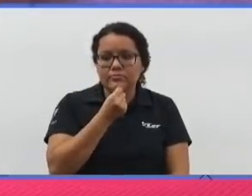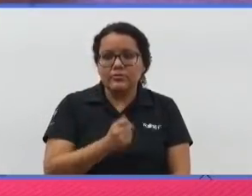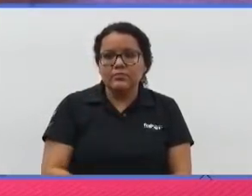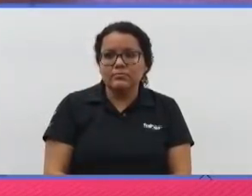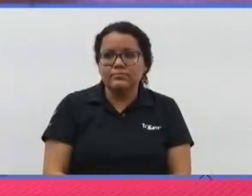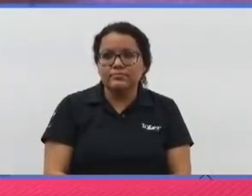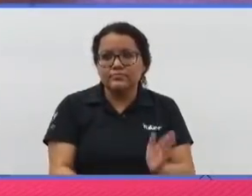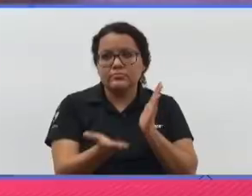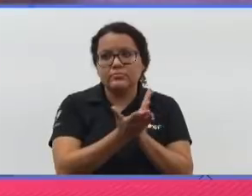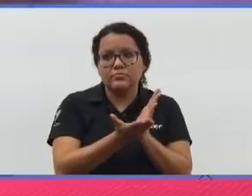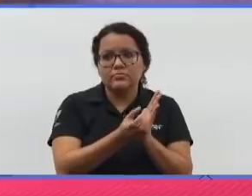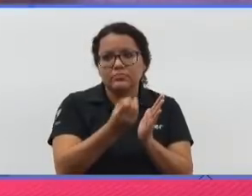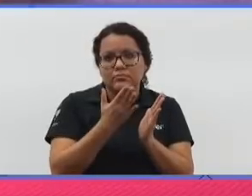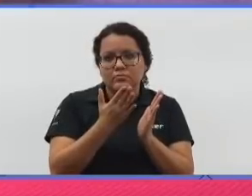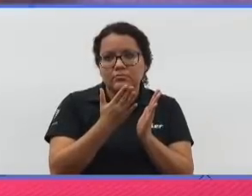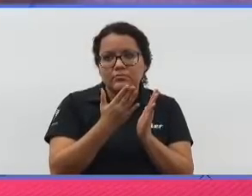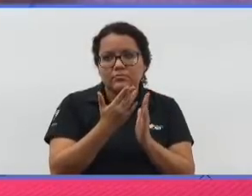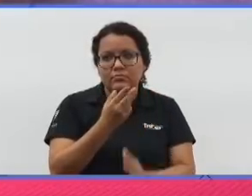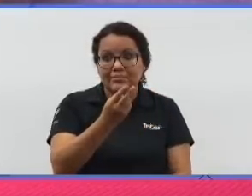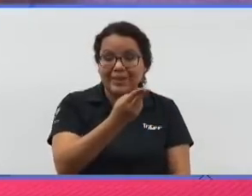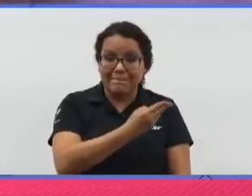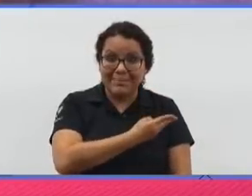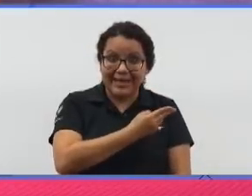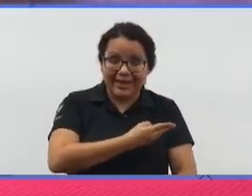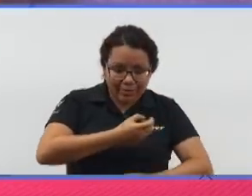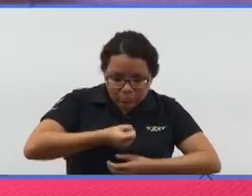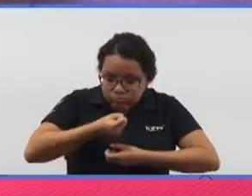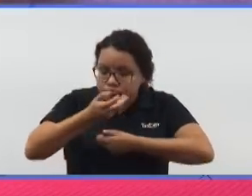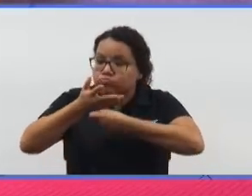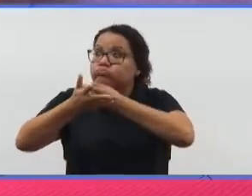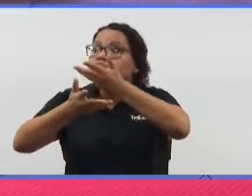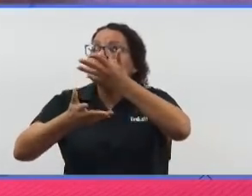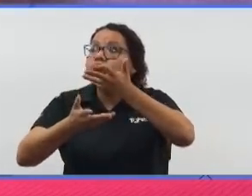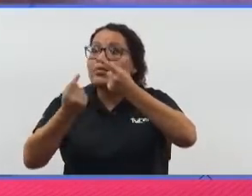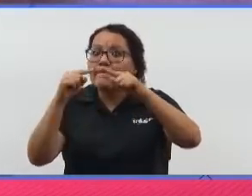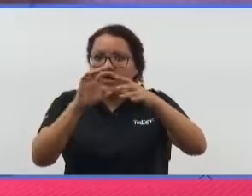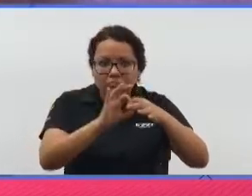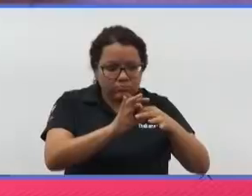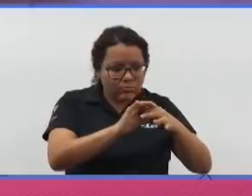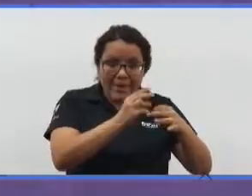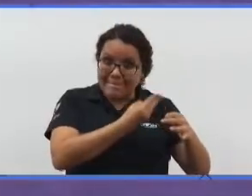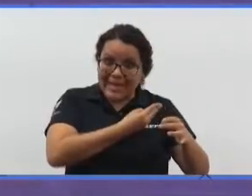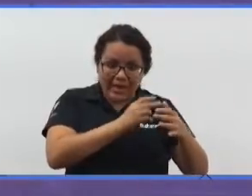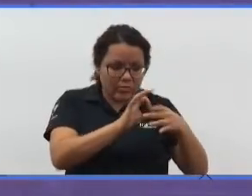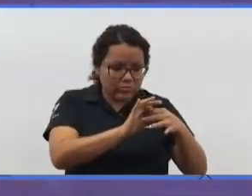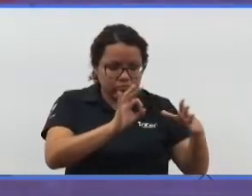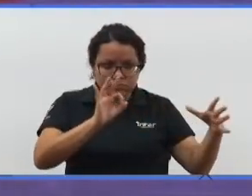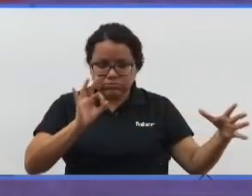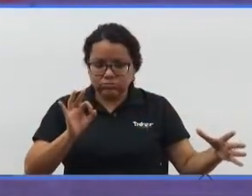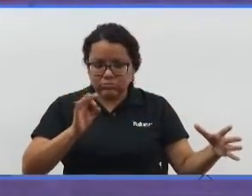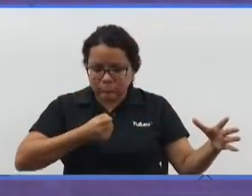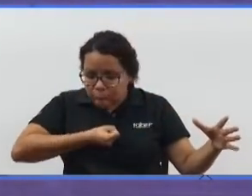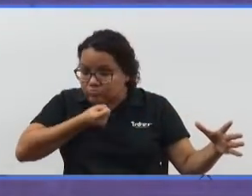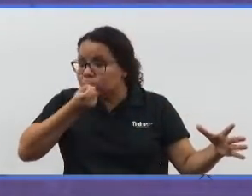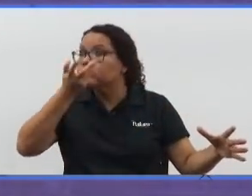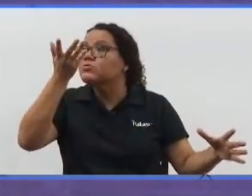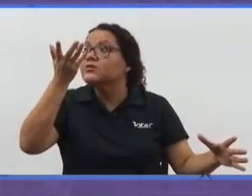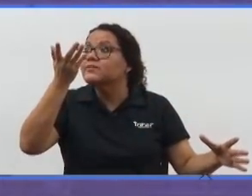la biblia dice el que confiesa sus pecados y se aparta alcanza misericordia ponga atención este detalle